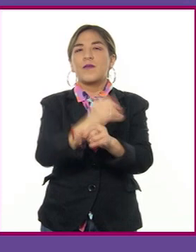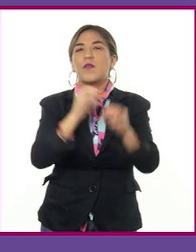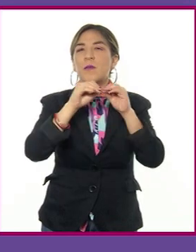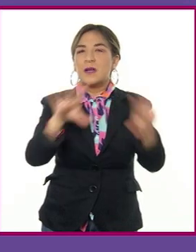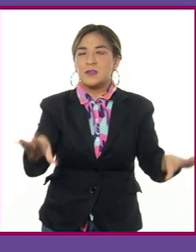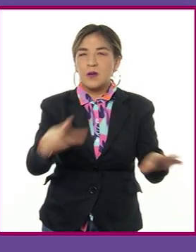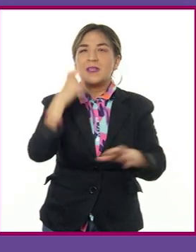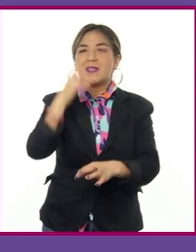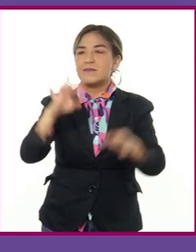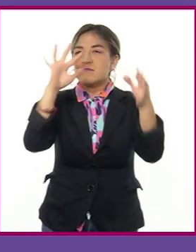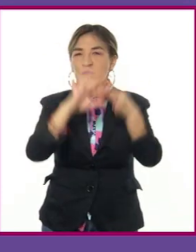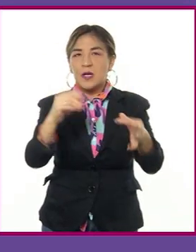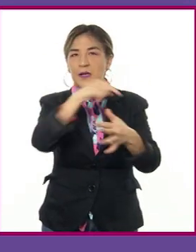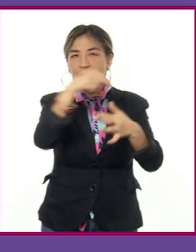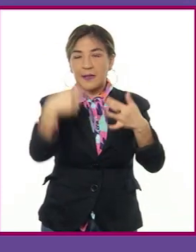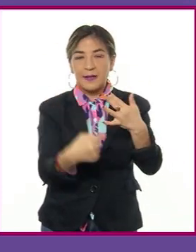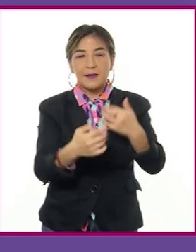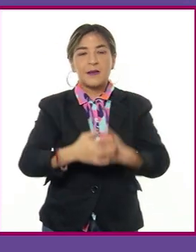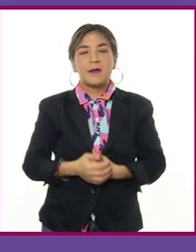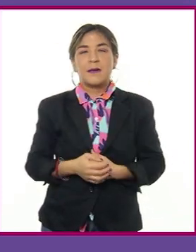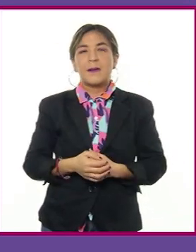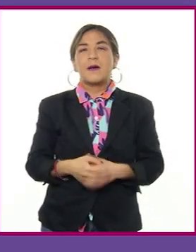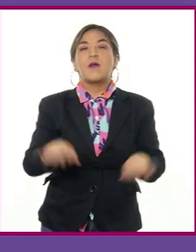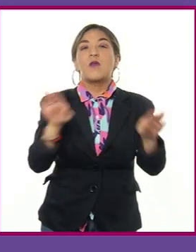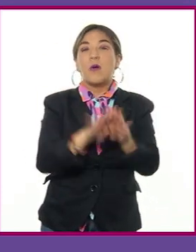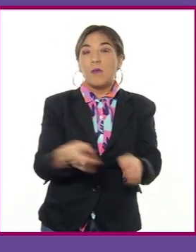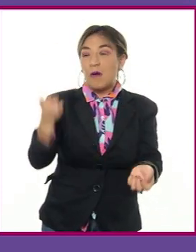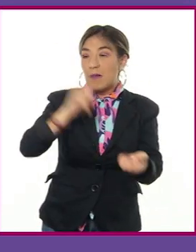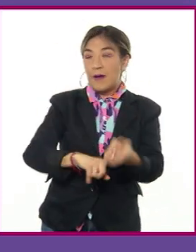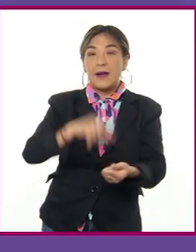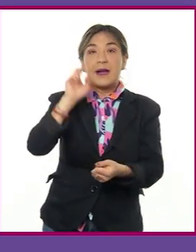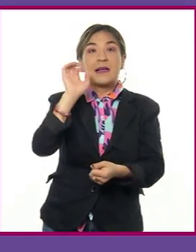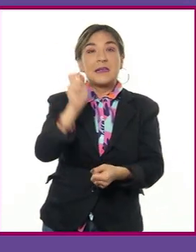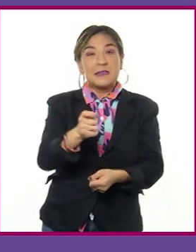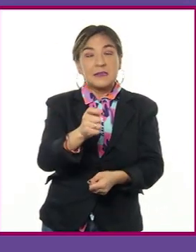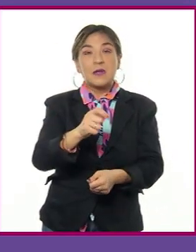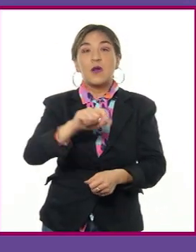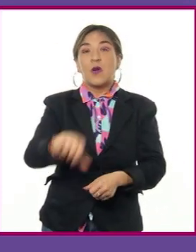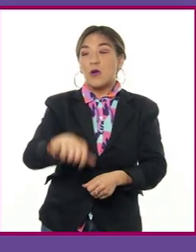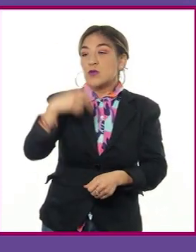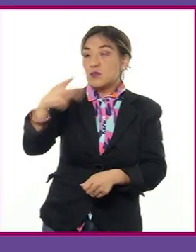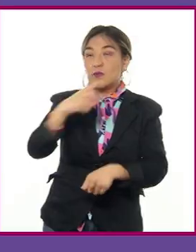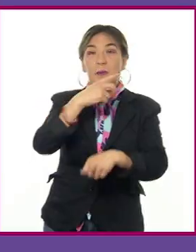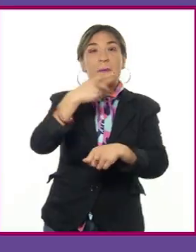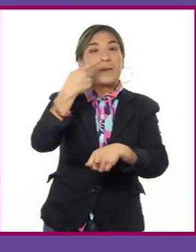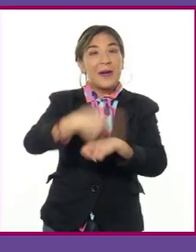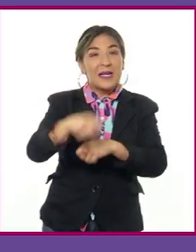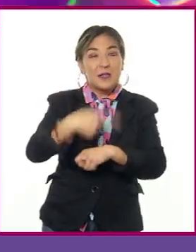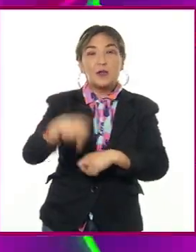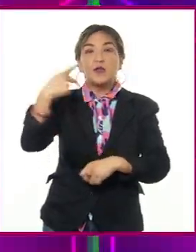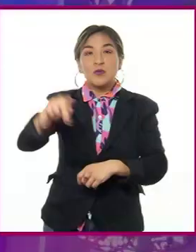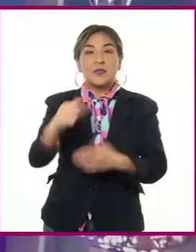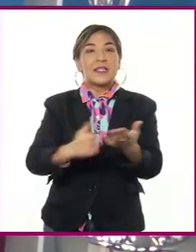cuentas. Ojo, sin poner en riesgo otro derecho humano de la